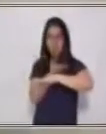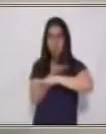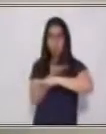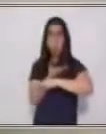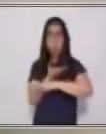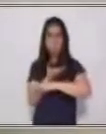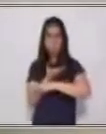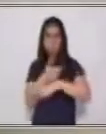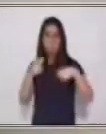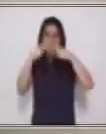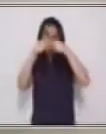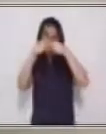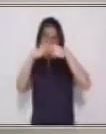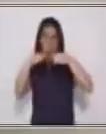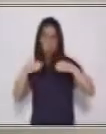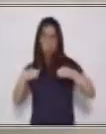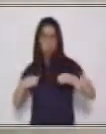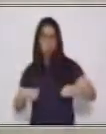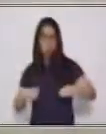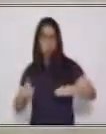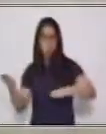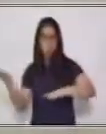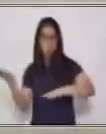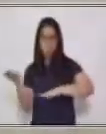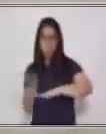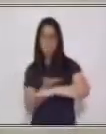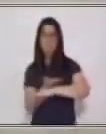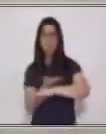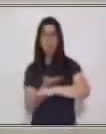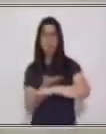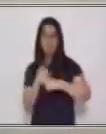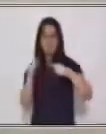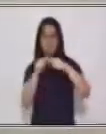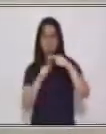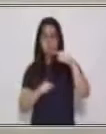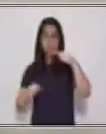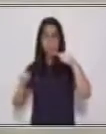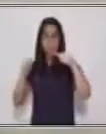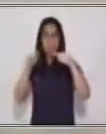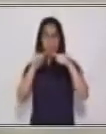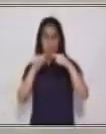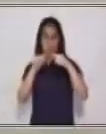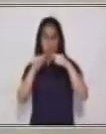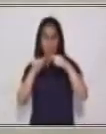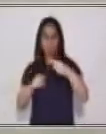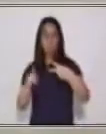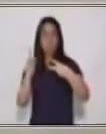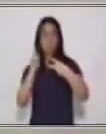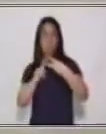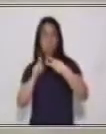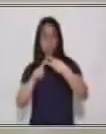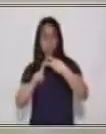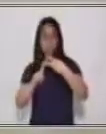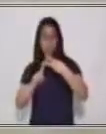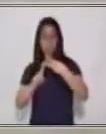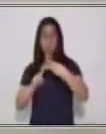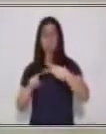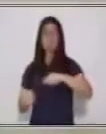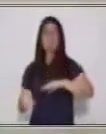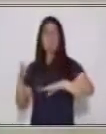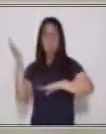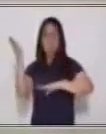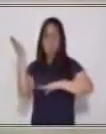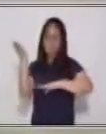formando círculos. Elipse, un plano que se inclina a cierto grado y que